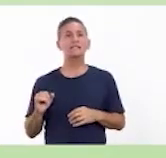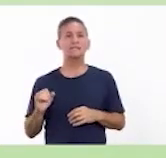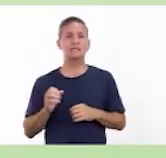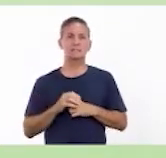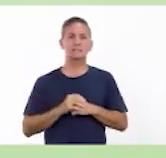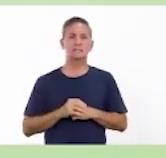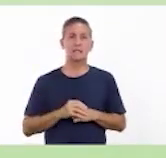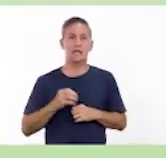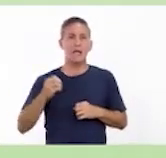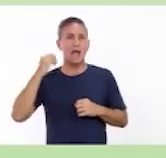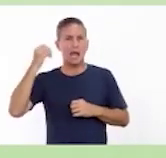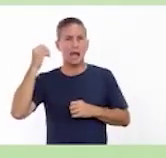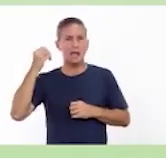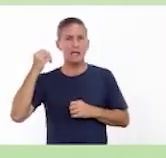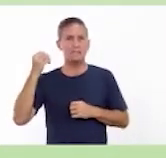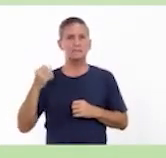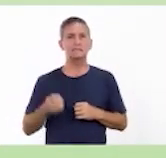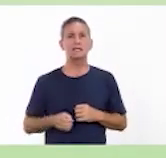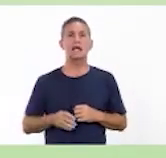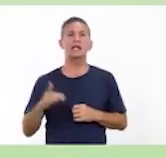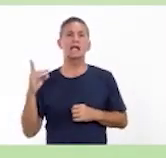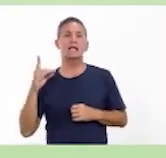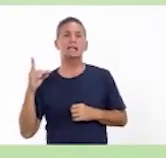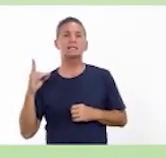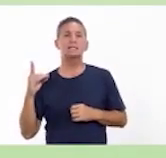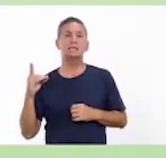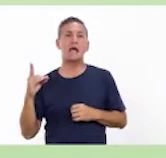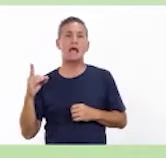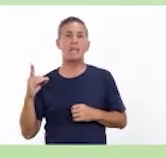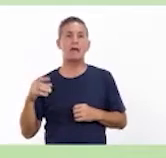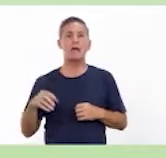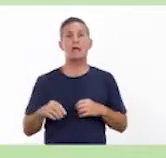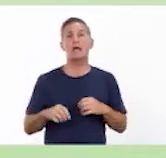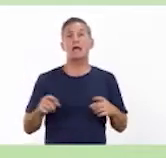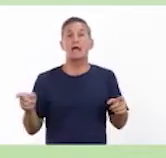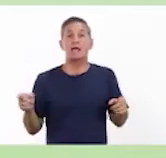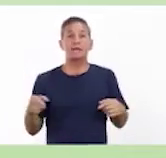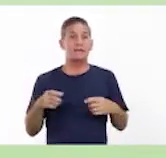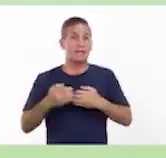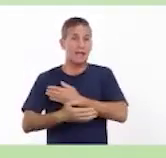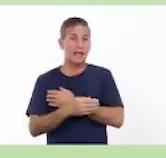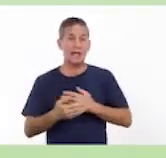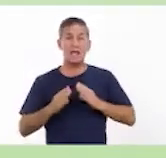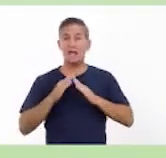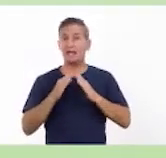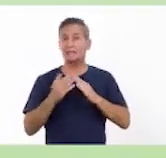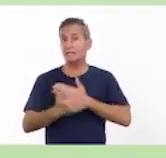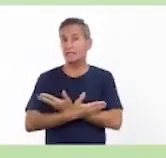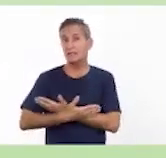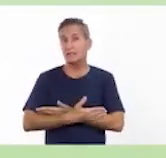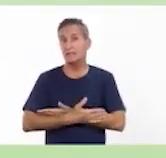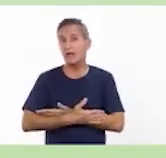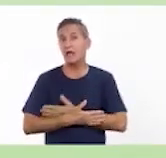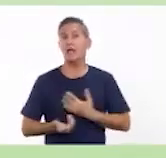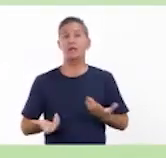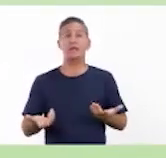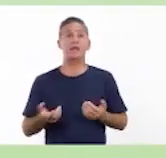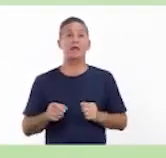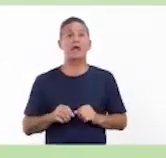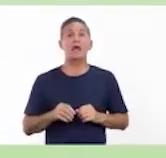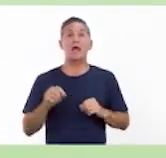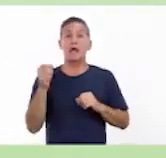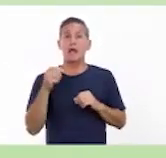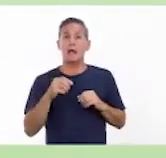Analizar el drama Casa de Muñecas para resumir el argumento. Describir la estructura dramática de la